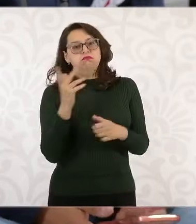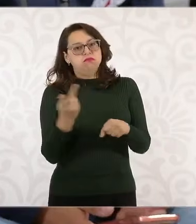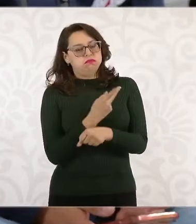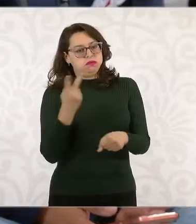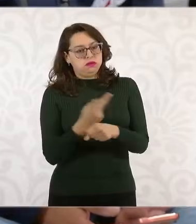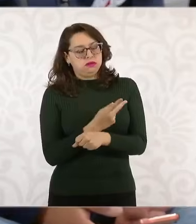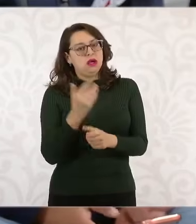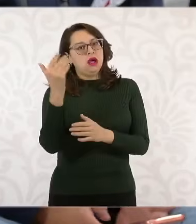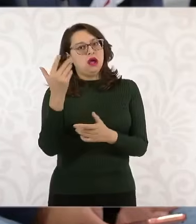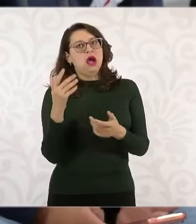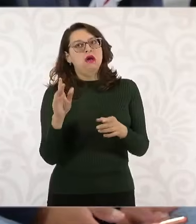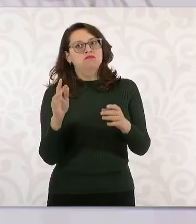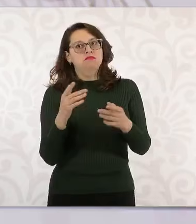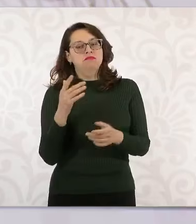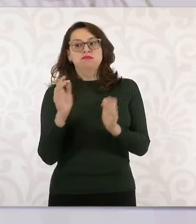pues en la generación de empleos.